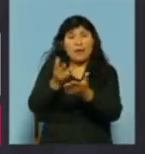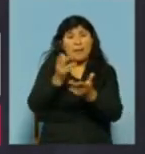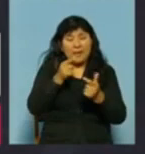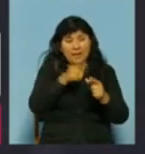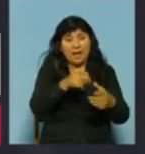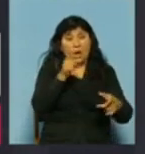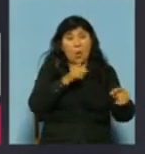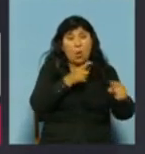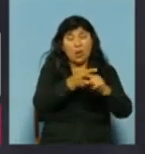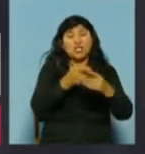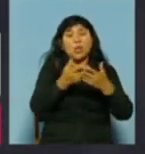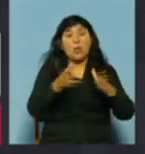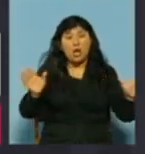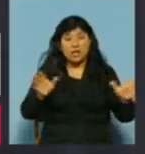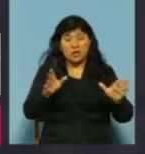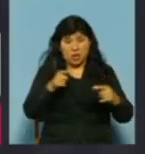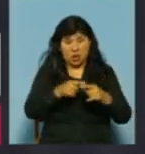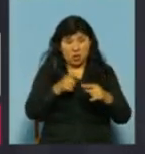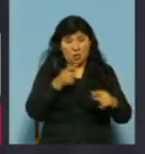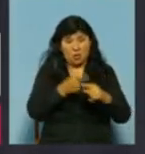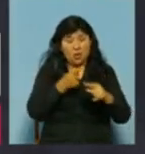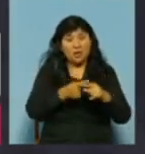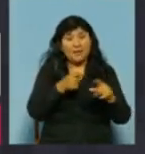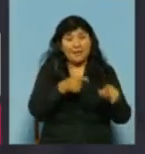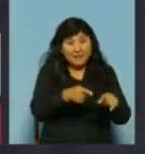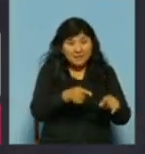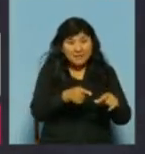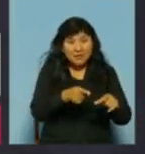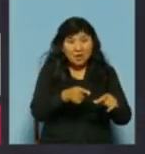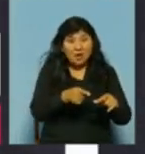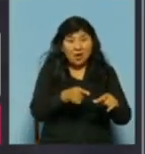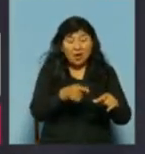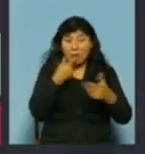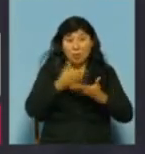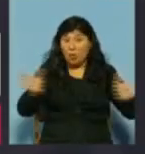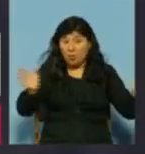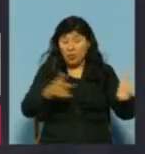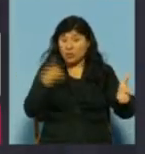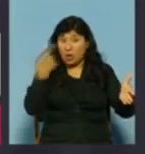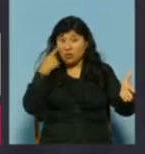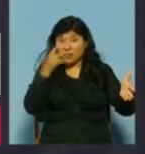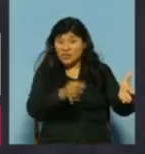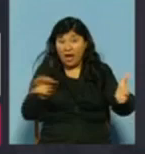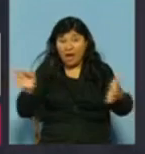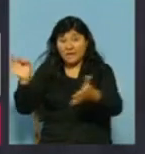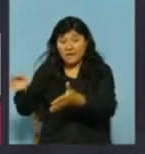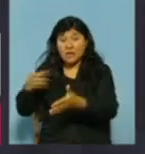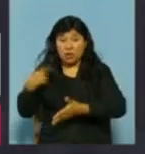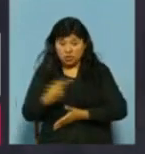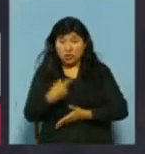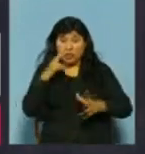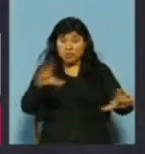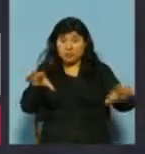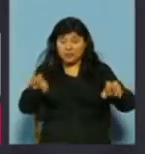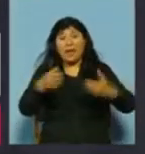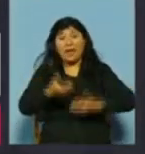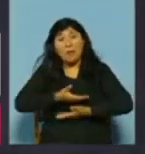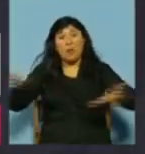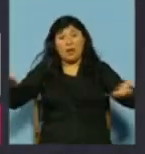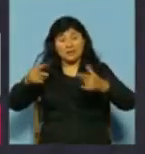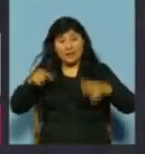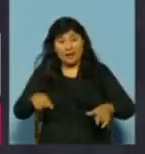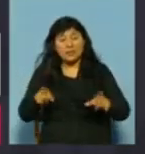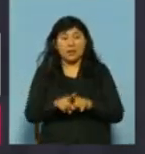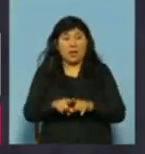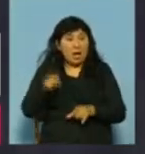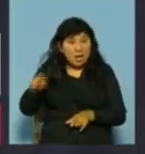públicos. No nada de la vida privada de nadie, sino hechos relevantes para la sociedad, para la